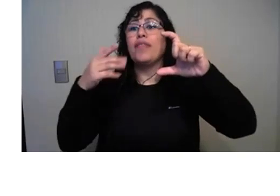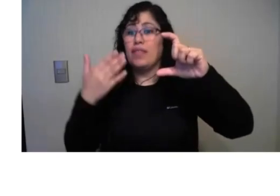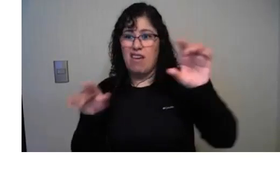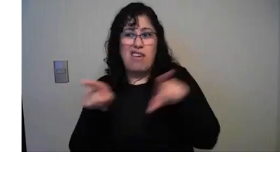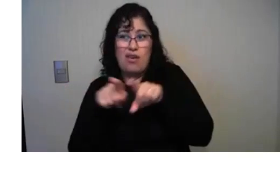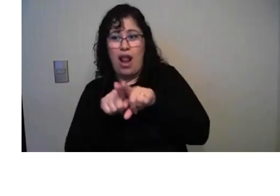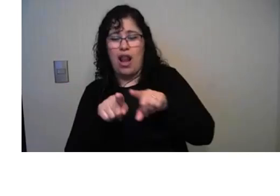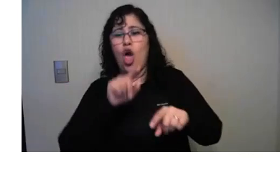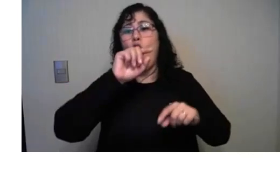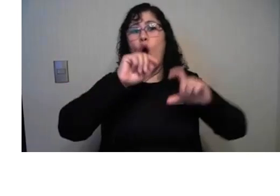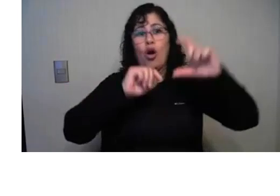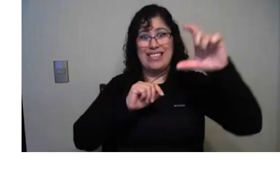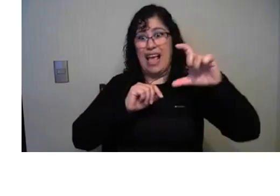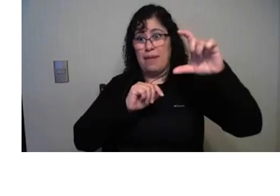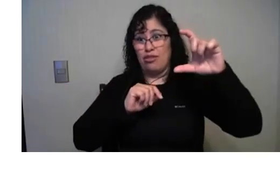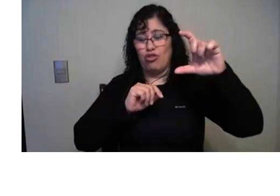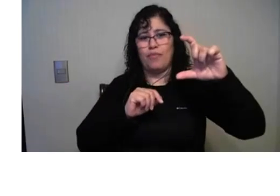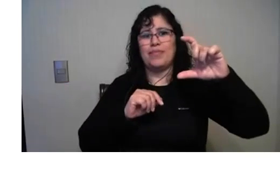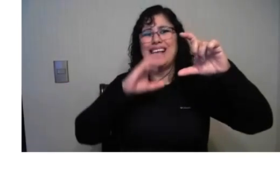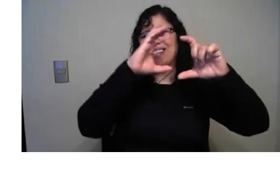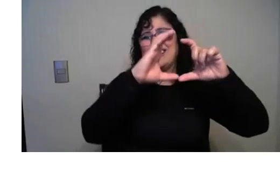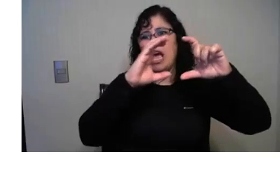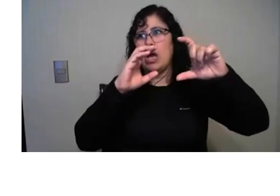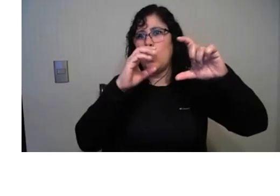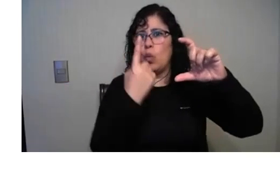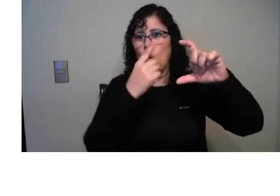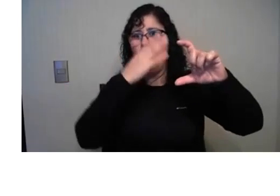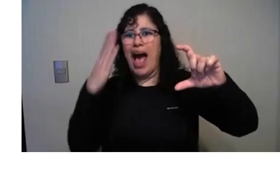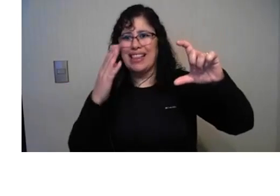C1 a C8. También vamos a tener